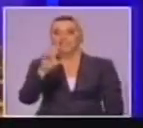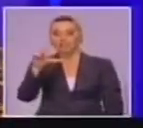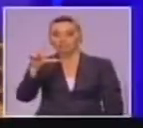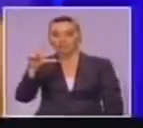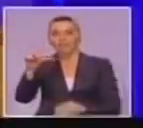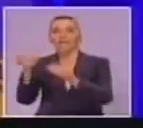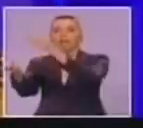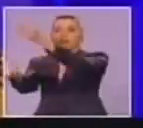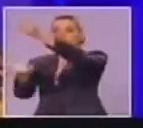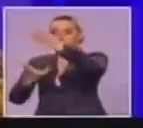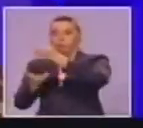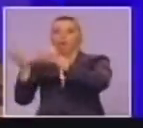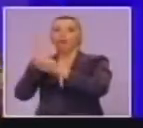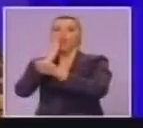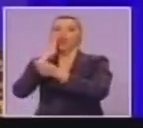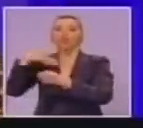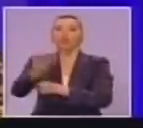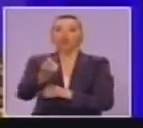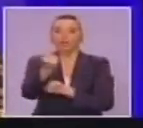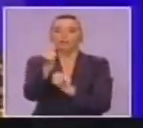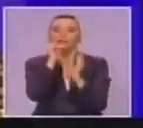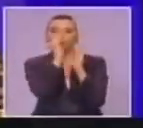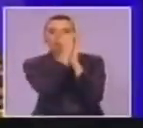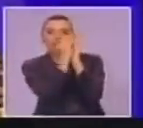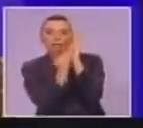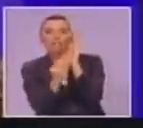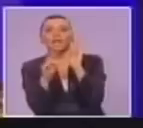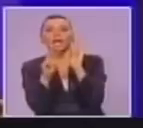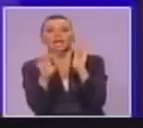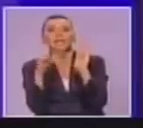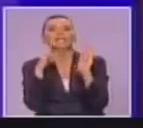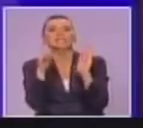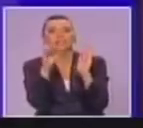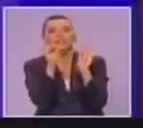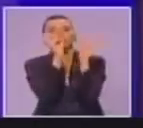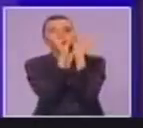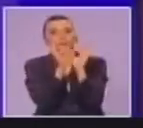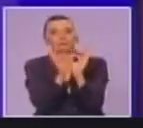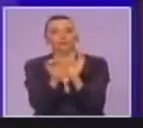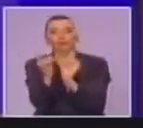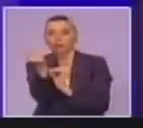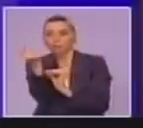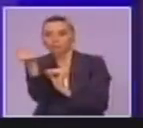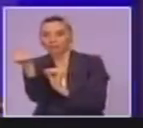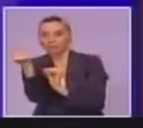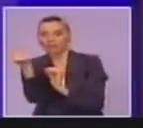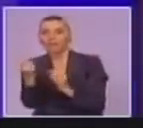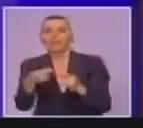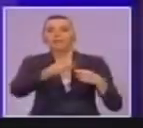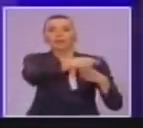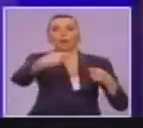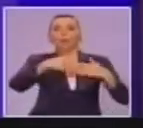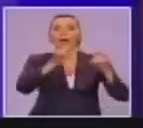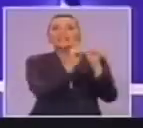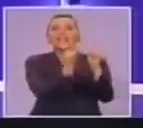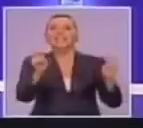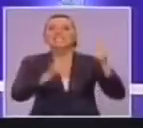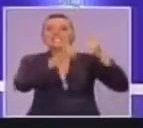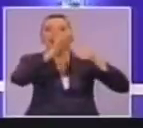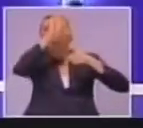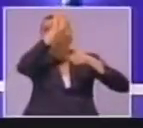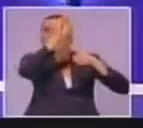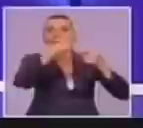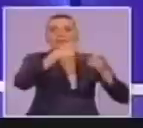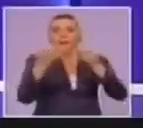recibe donaciones tiene requisitos bien específicos, ¿no es verdad? Lo que sucede es que esos recursos que se coloquen en cualquier campaña, en cualquier